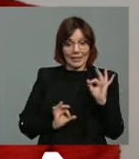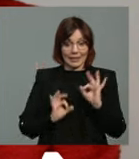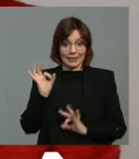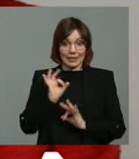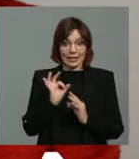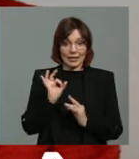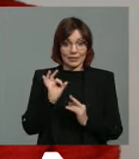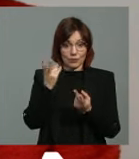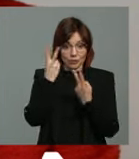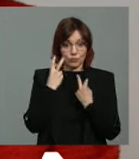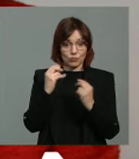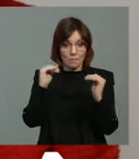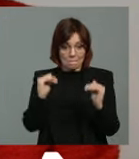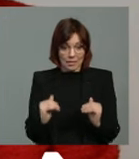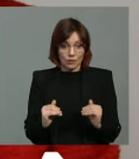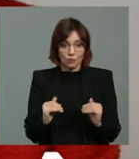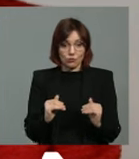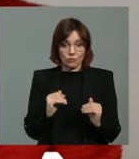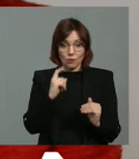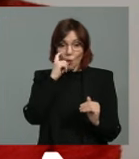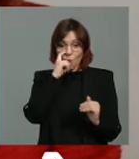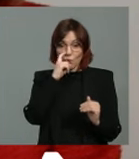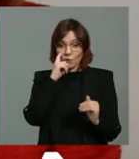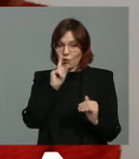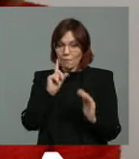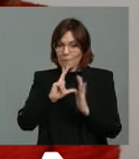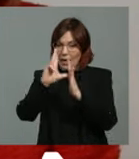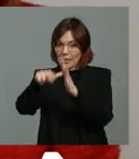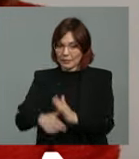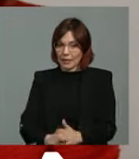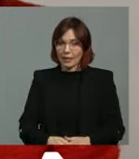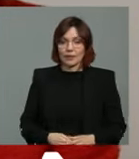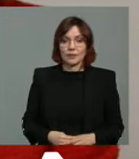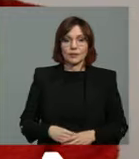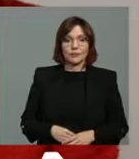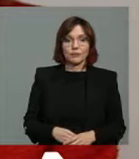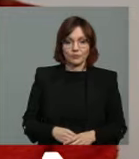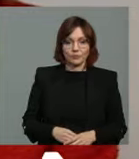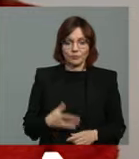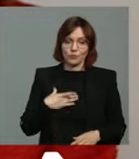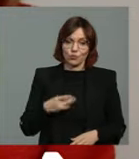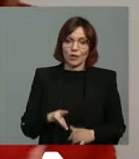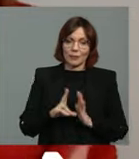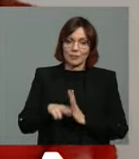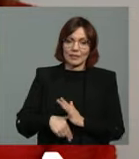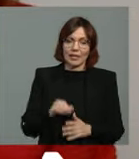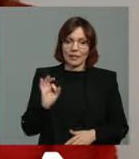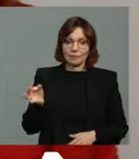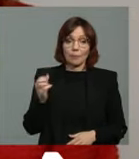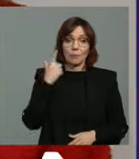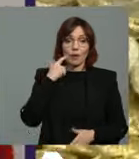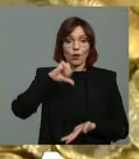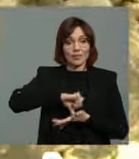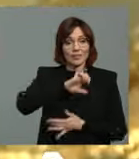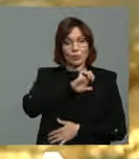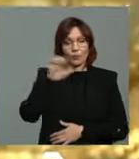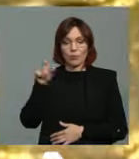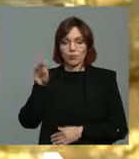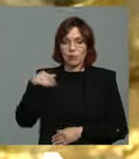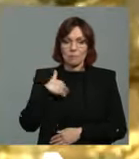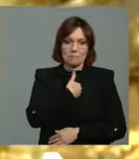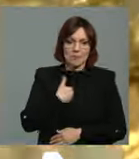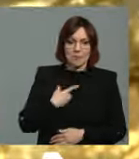interés prevista para junio sí que podría retrasarla Pero es verdad que también el Banco Central europeo tiene hay un papel difícil en el que tiene que conjugar